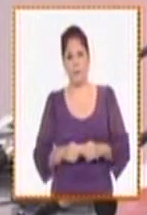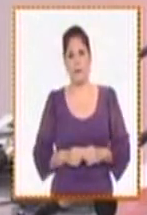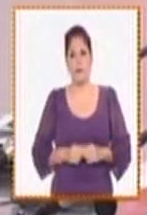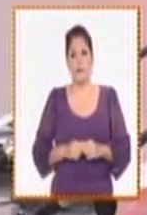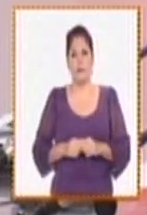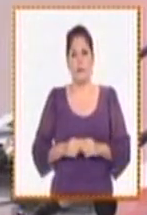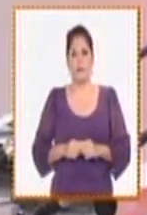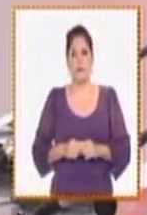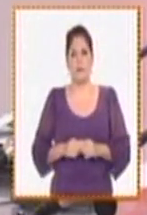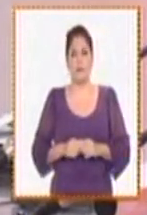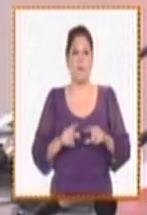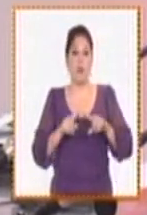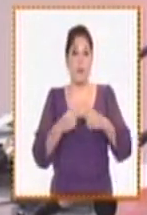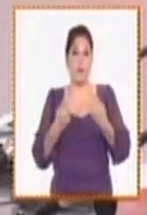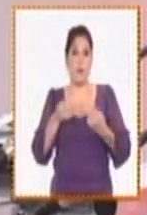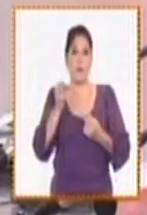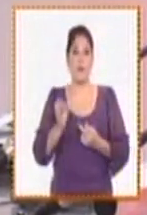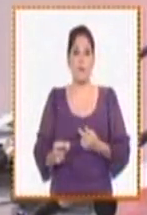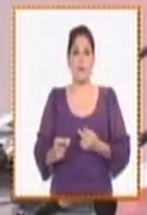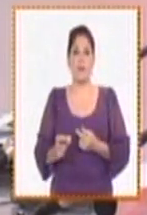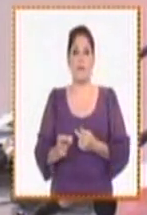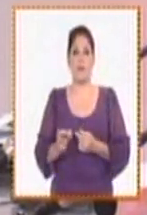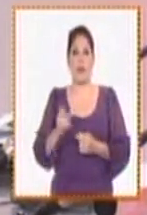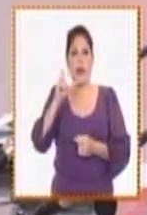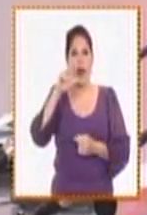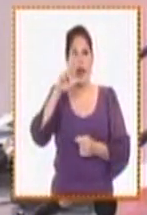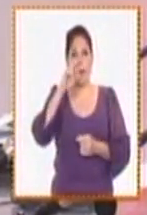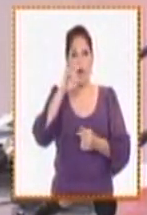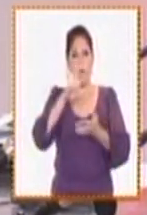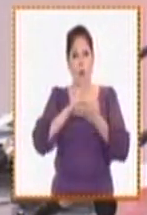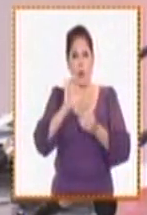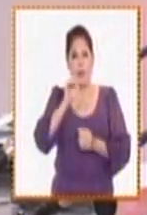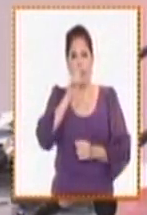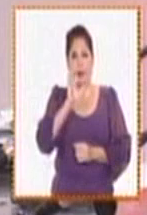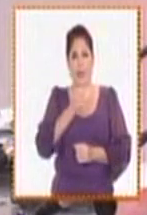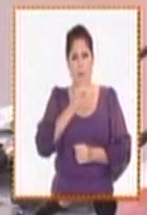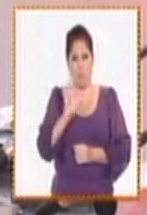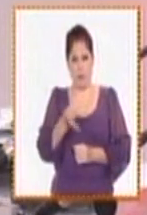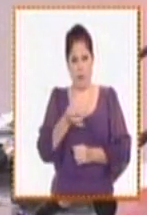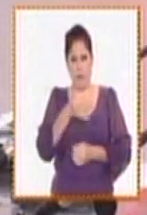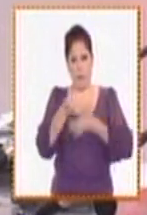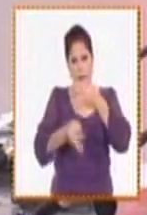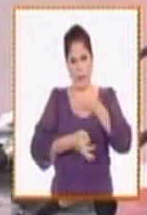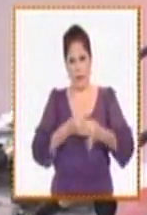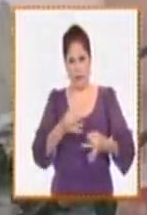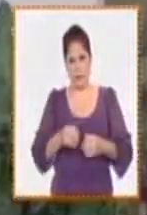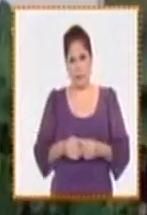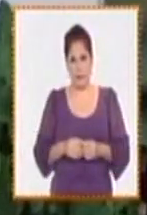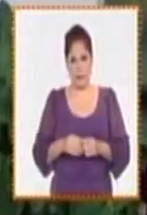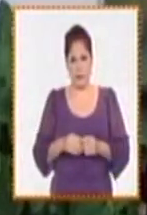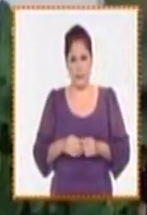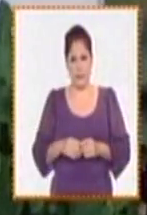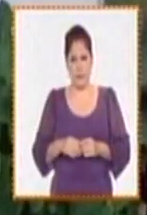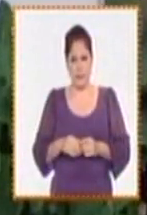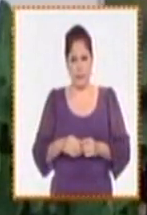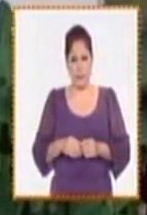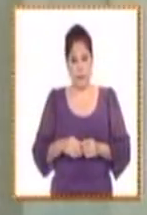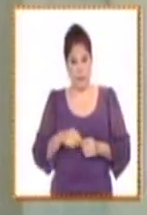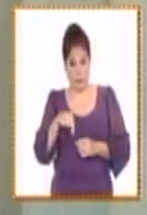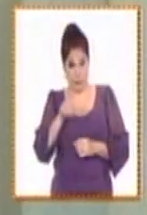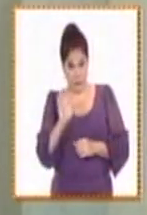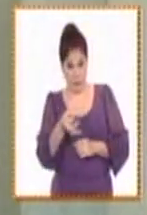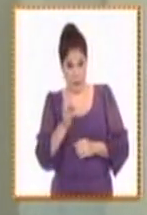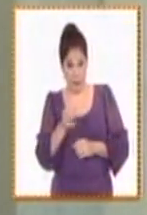material sobre el cannabinoide sintético y después regresamos para seguir hablando en nuestra mesa redonda. En esta